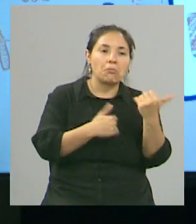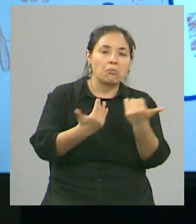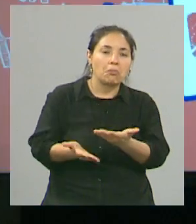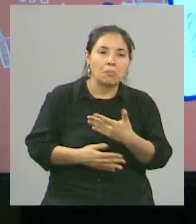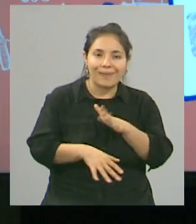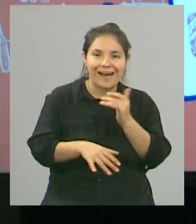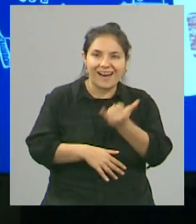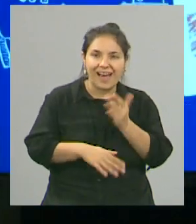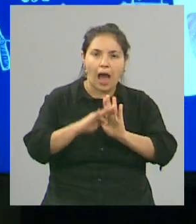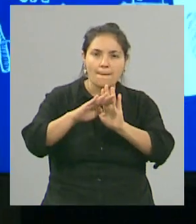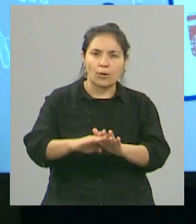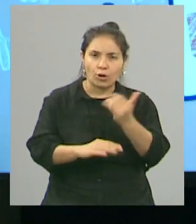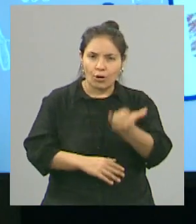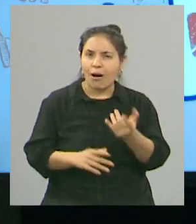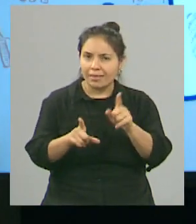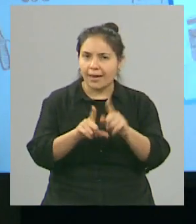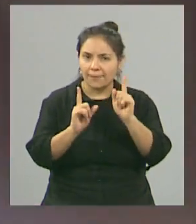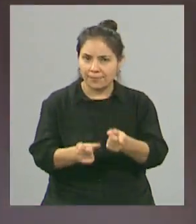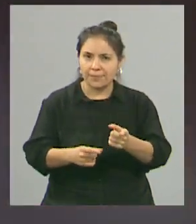acá, digo porque han sido casos